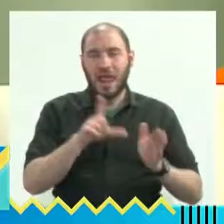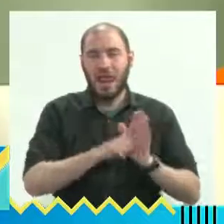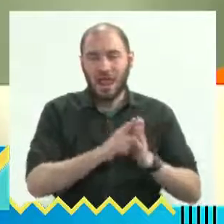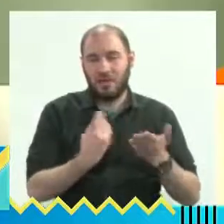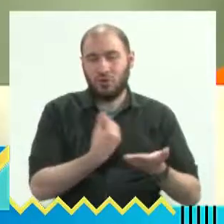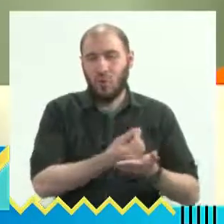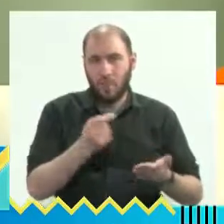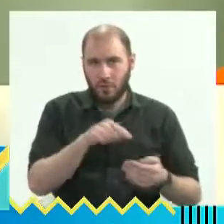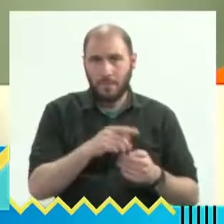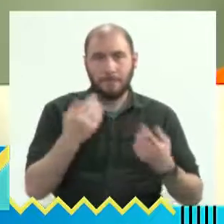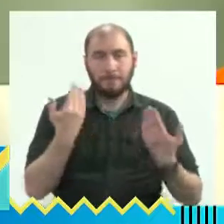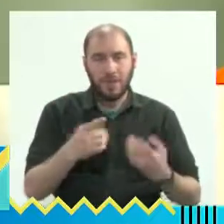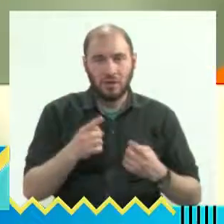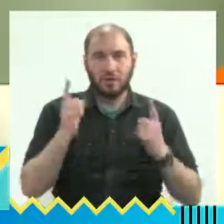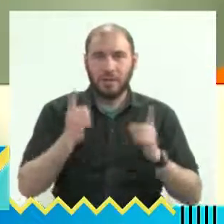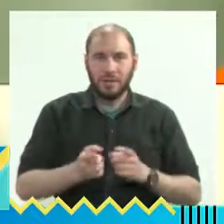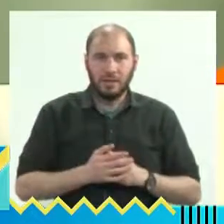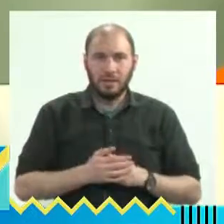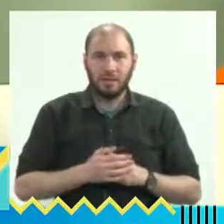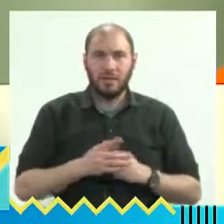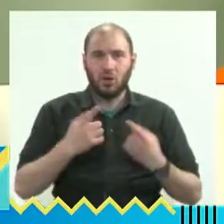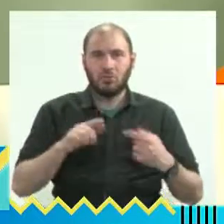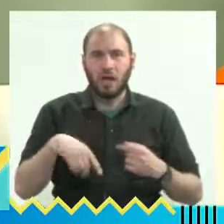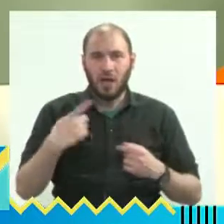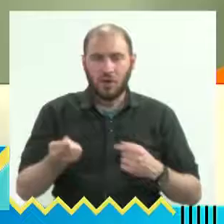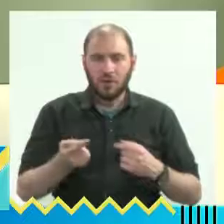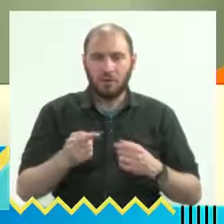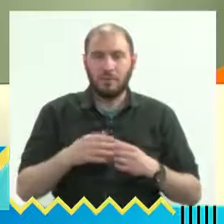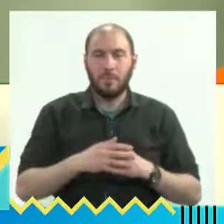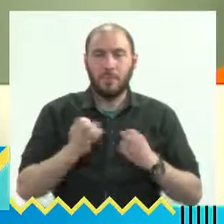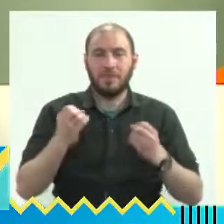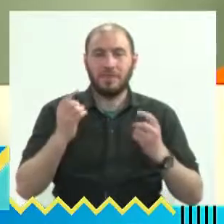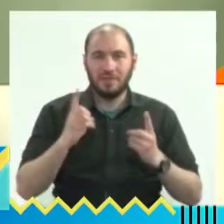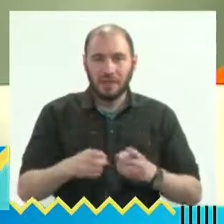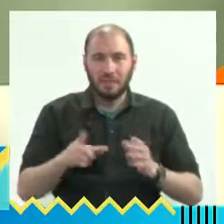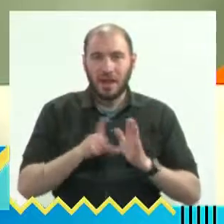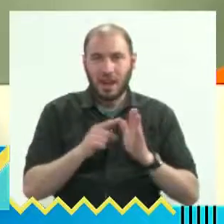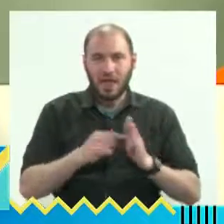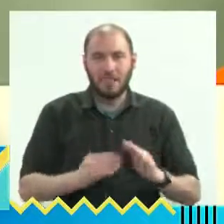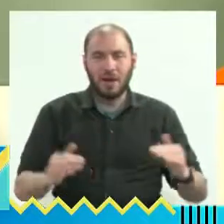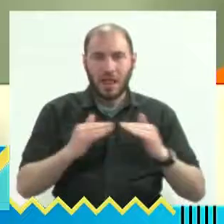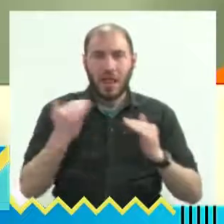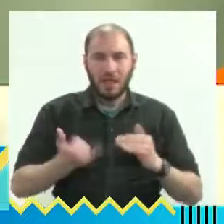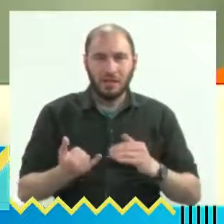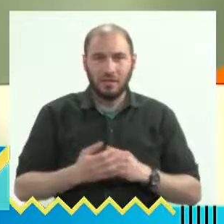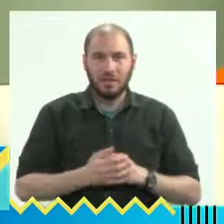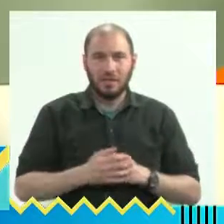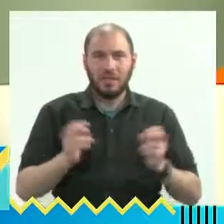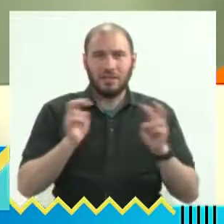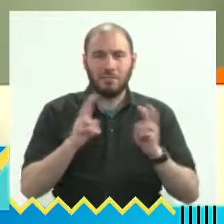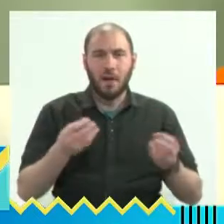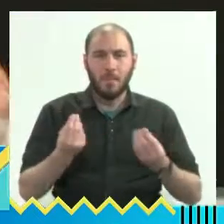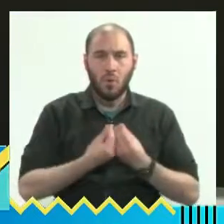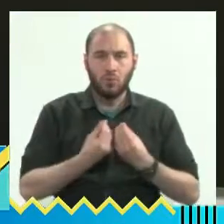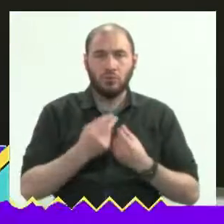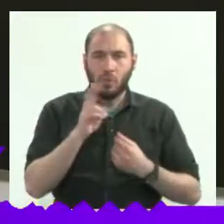Claro. Pero además hay que reconocerle otra cosa a esa ley de cupo, y que también lo va a tener esta ley de paridad. Muchísimos temas